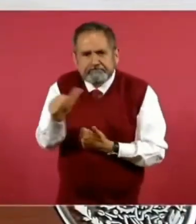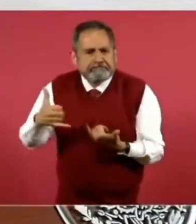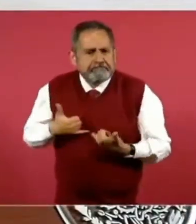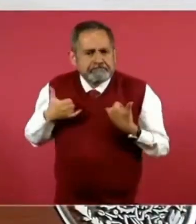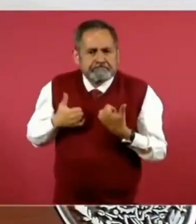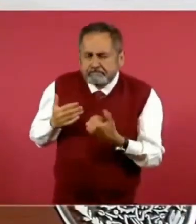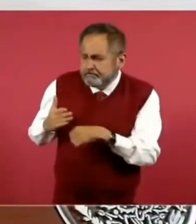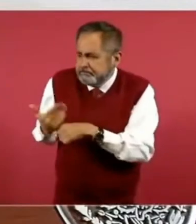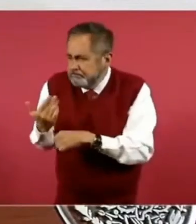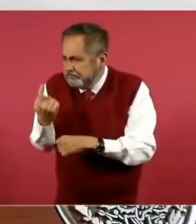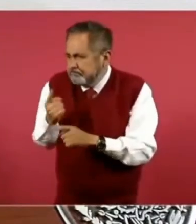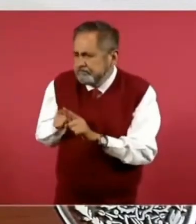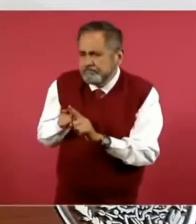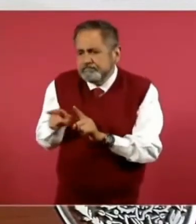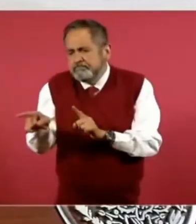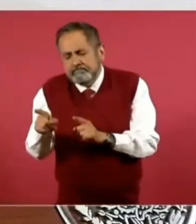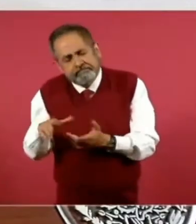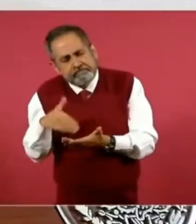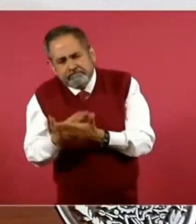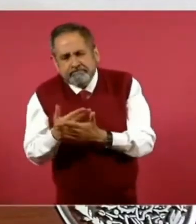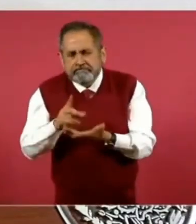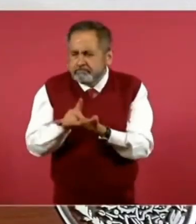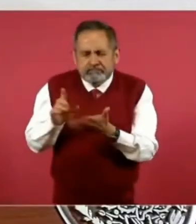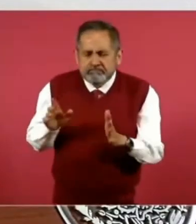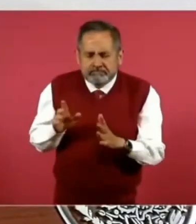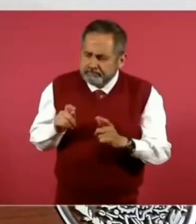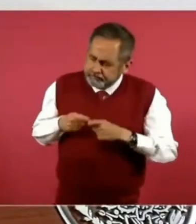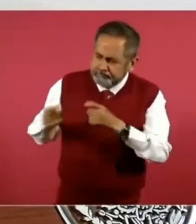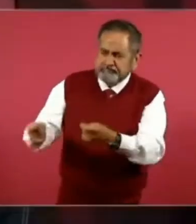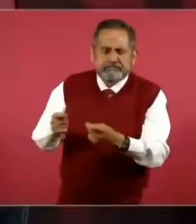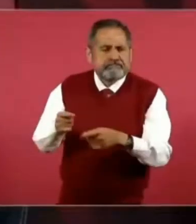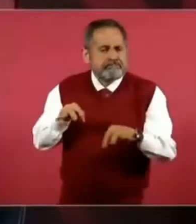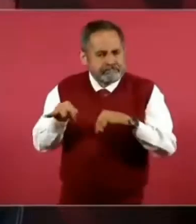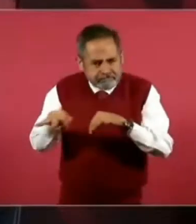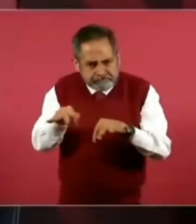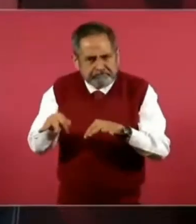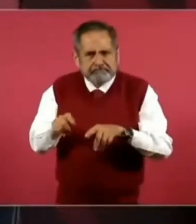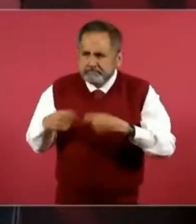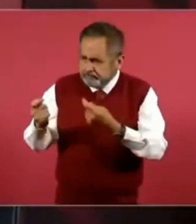que los jóvenes tengan opciones de trabajo, de estudio,